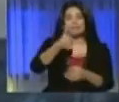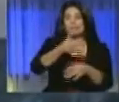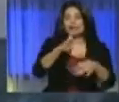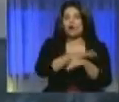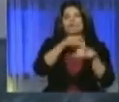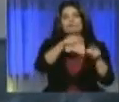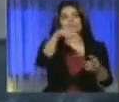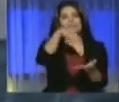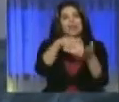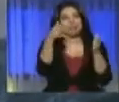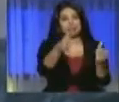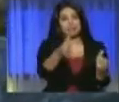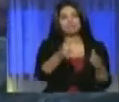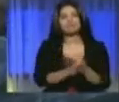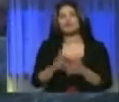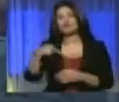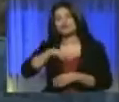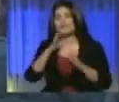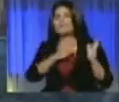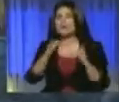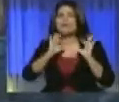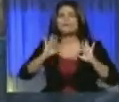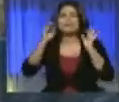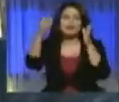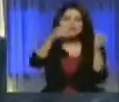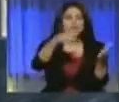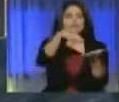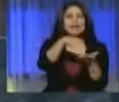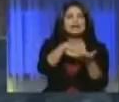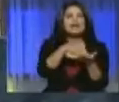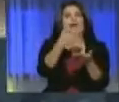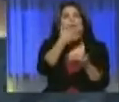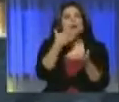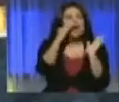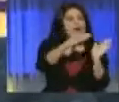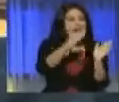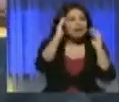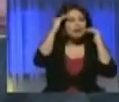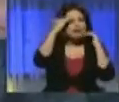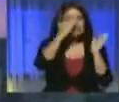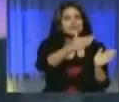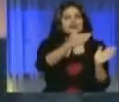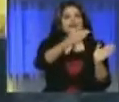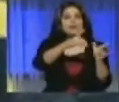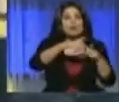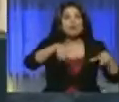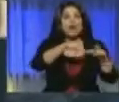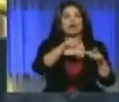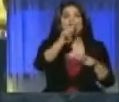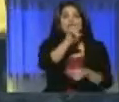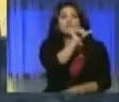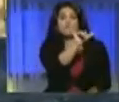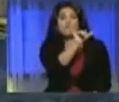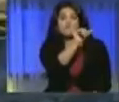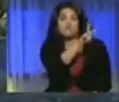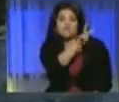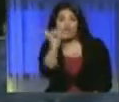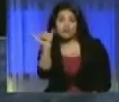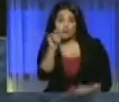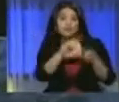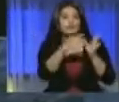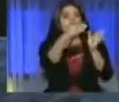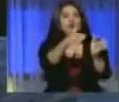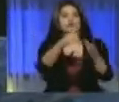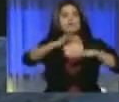enfocando un plan especial para Miranda, atendiéndolos por eje de los Valles del Tuy, eje del Barlovento, el eje Guarena-Guatire,